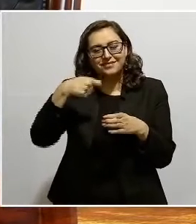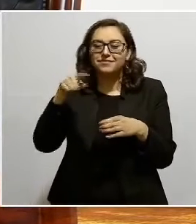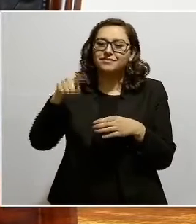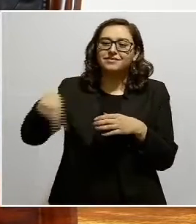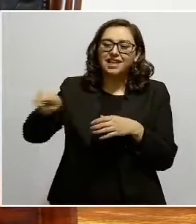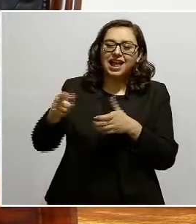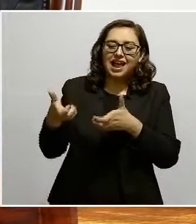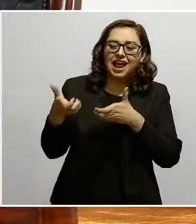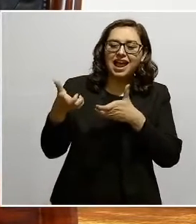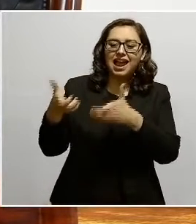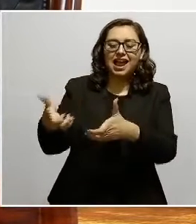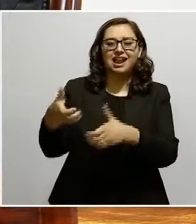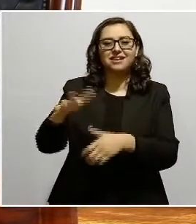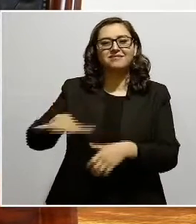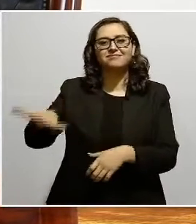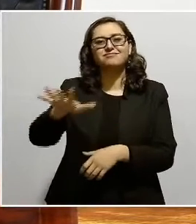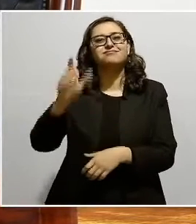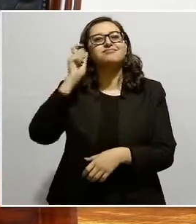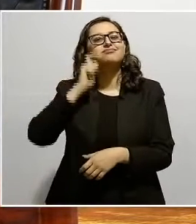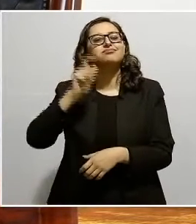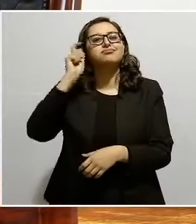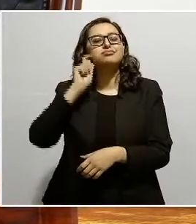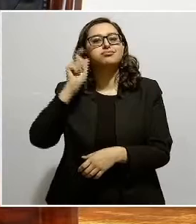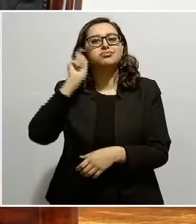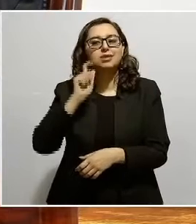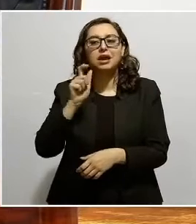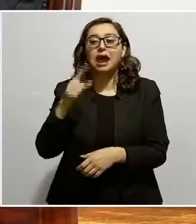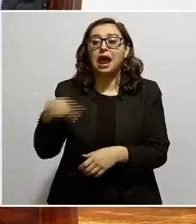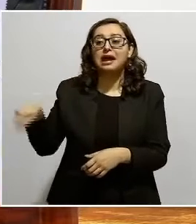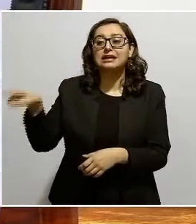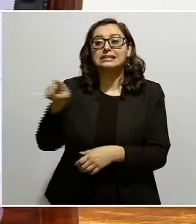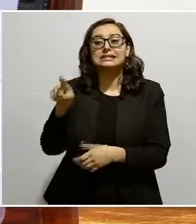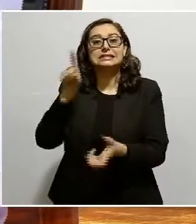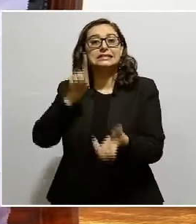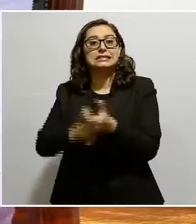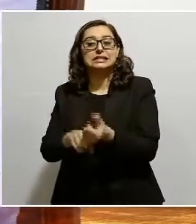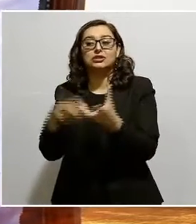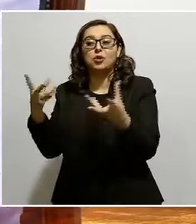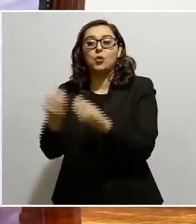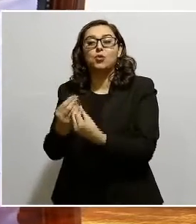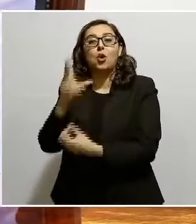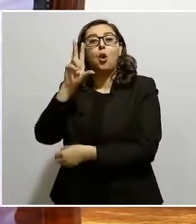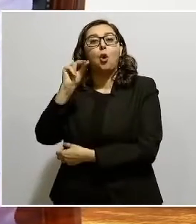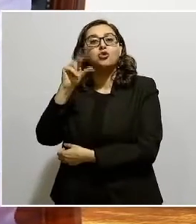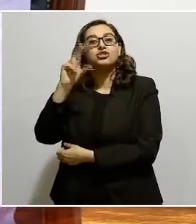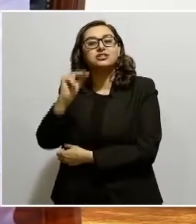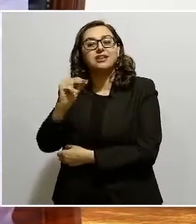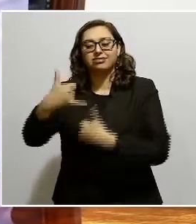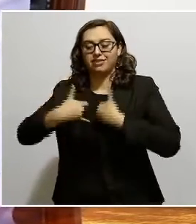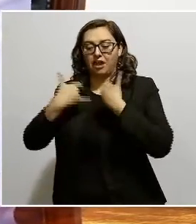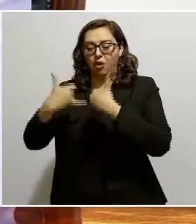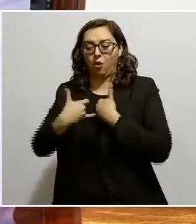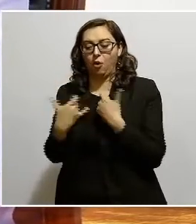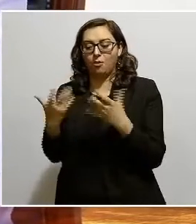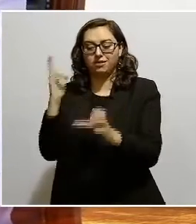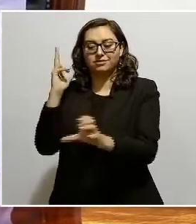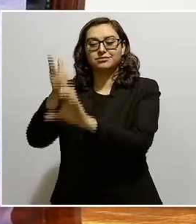de Violeta, en la colonia Guerrero, donde vivíamos 80 jóvenes becados con hospedaje